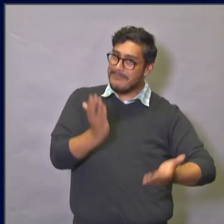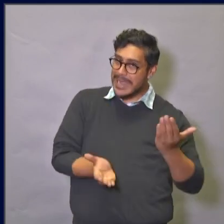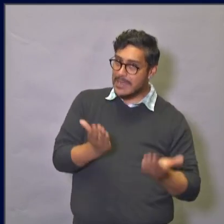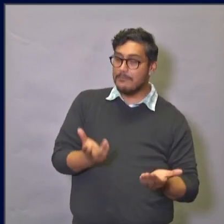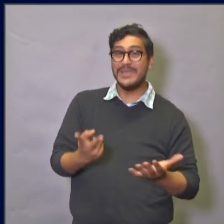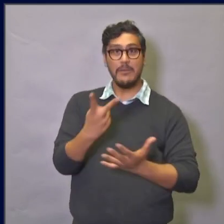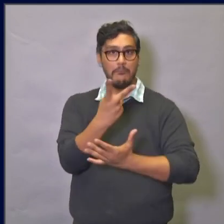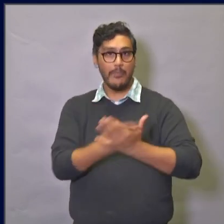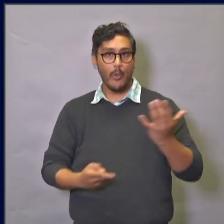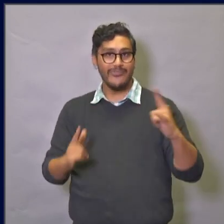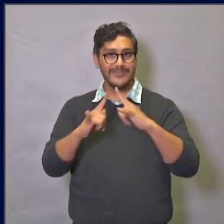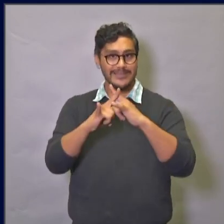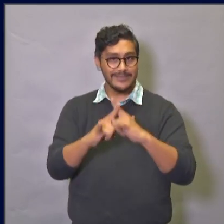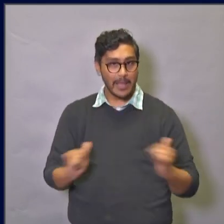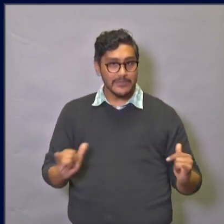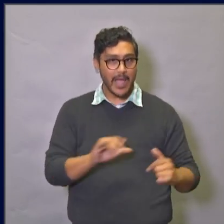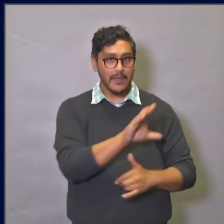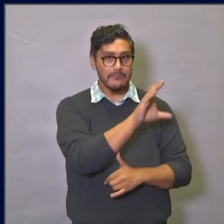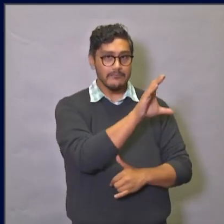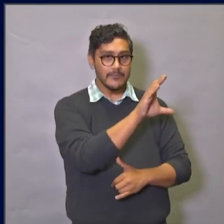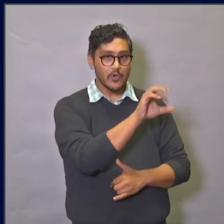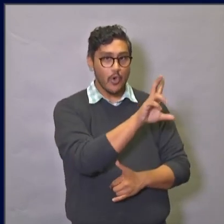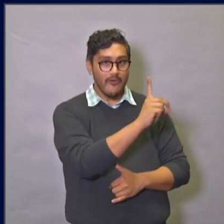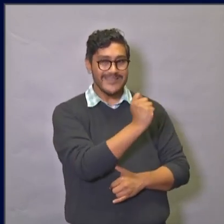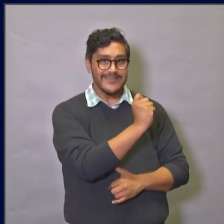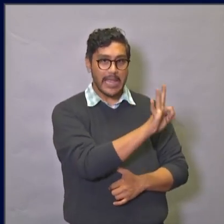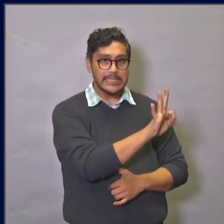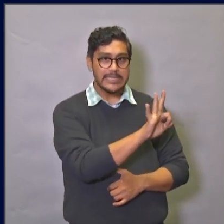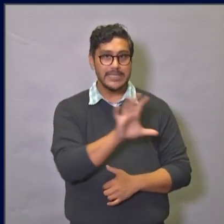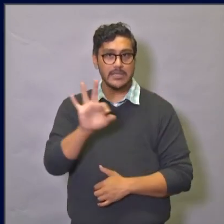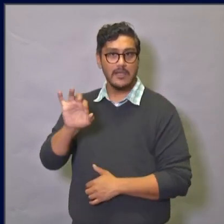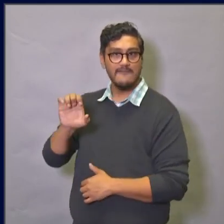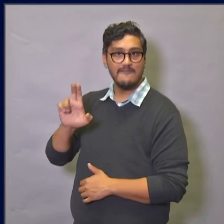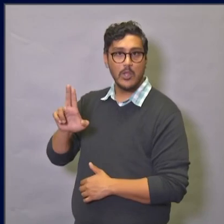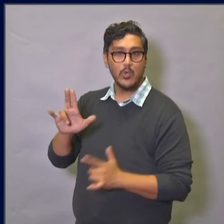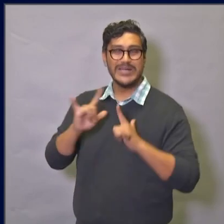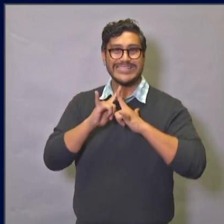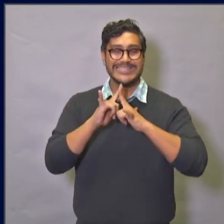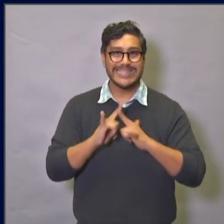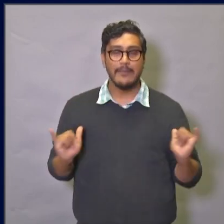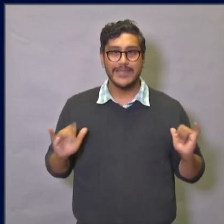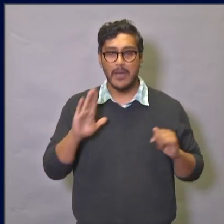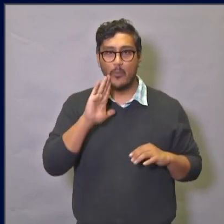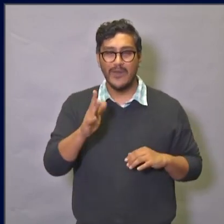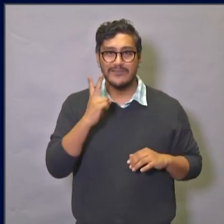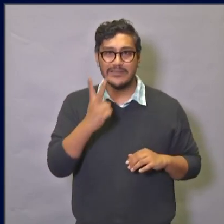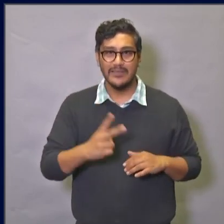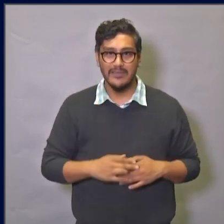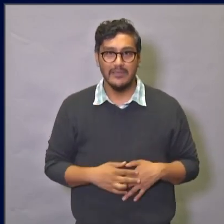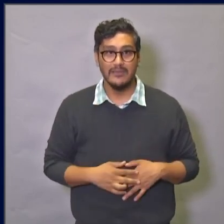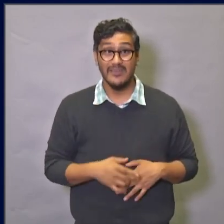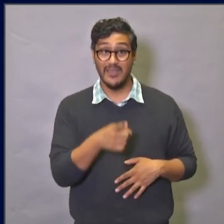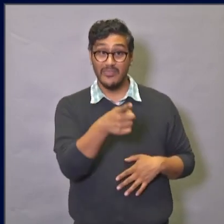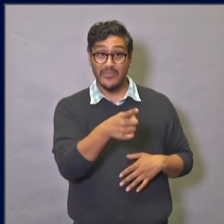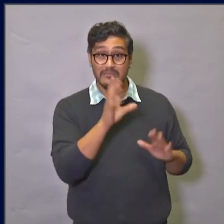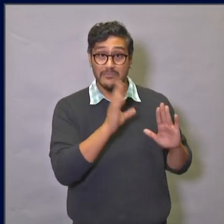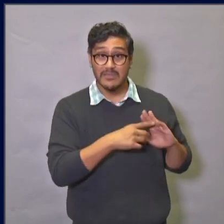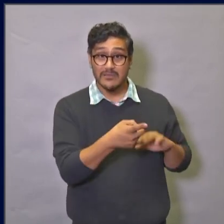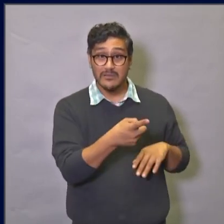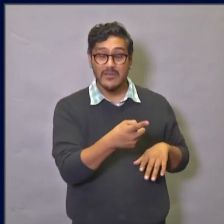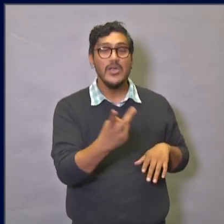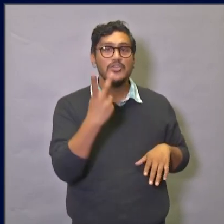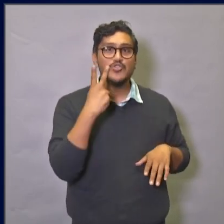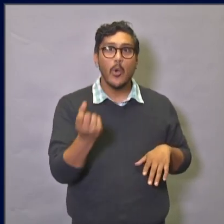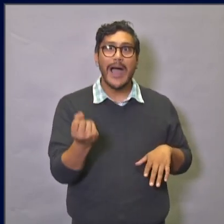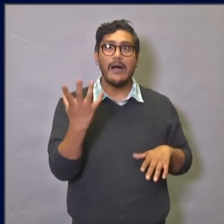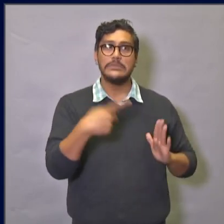el COVID-19 al mismo tiempo. Y esta gráfica nos ayuda a comprender cuánta demanda